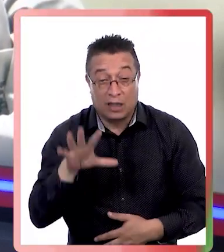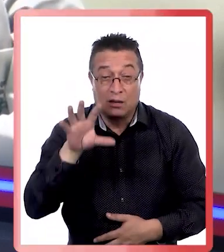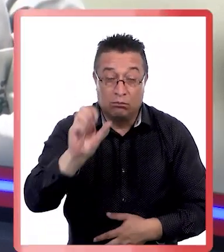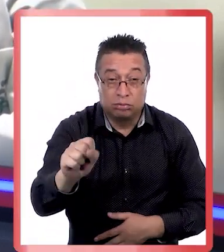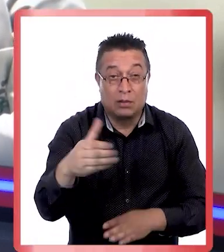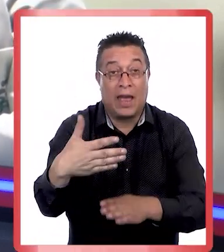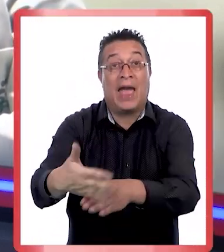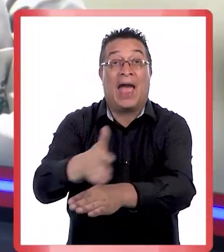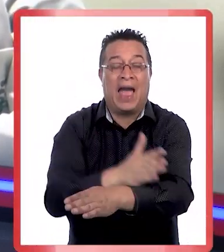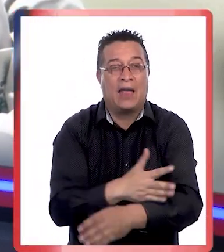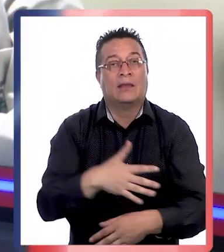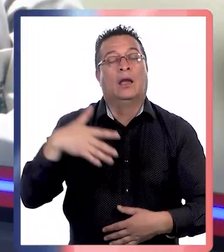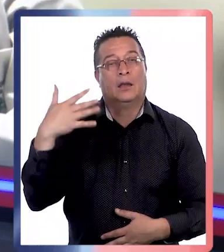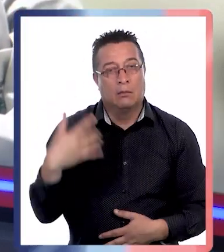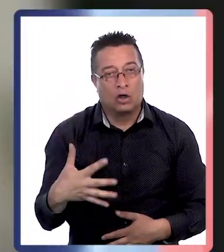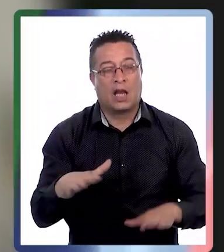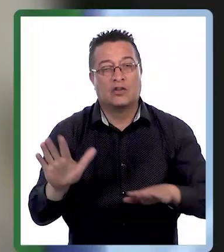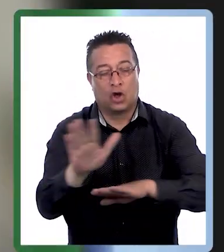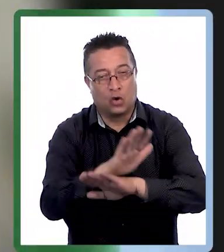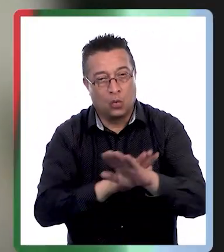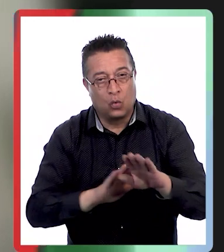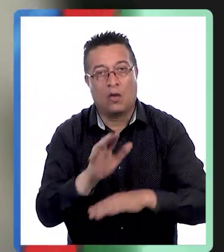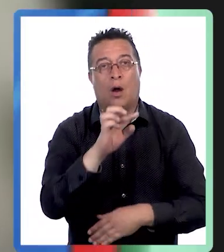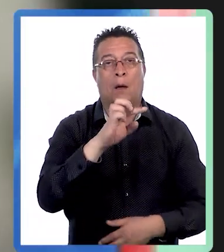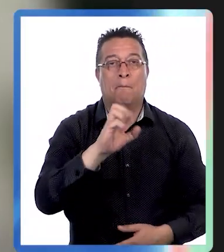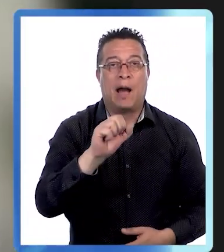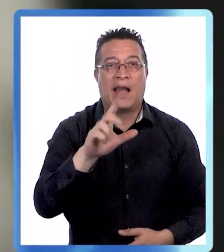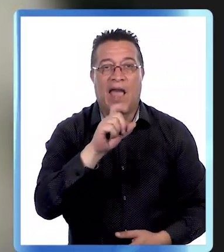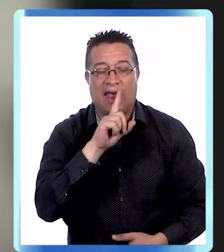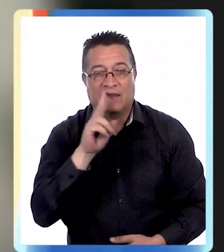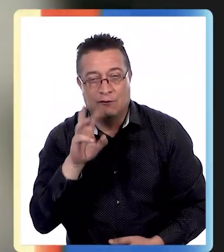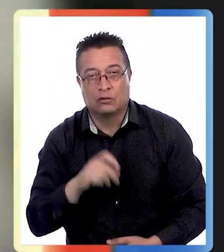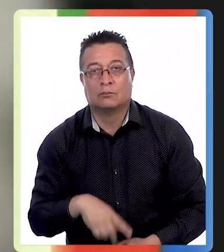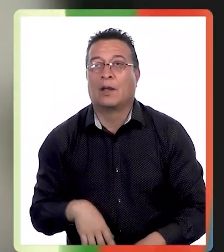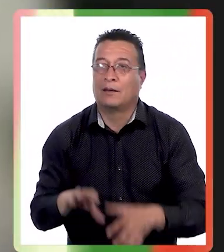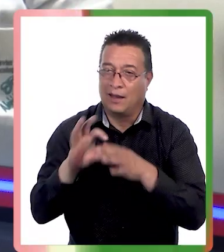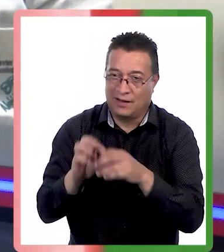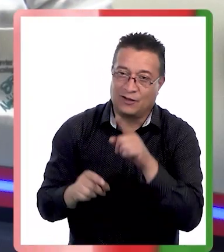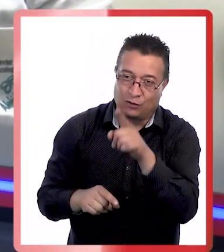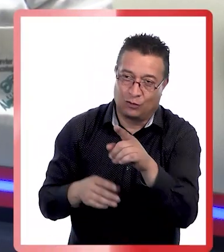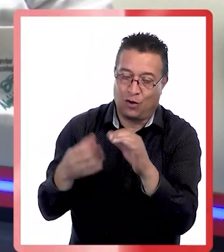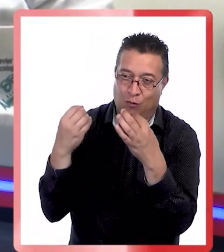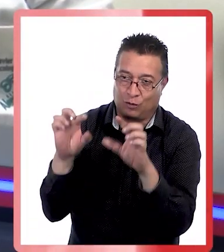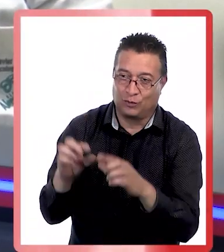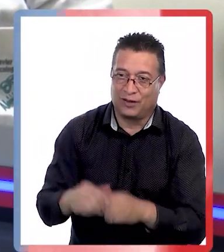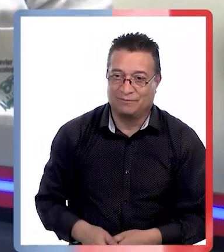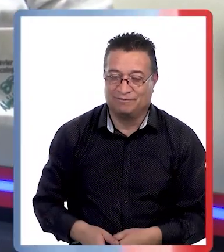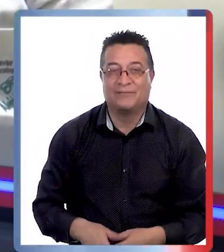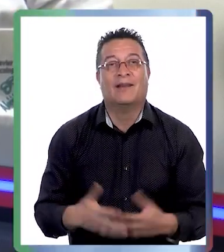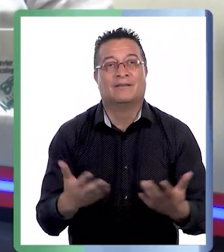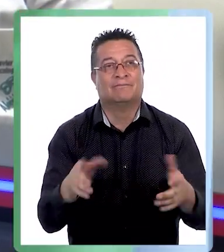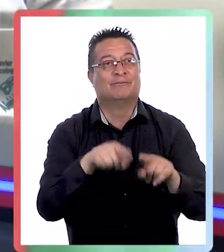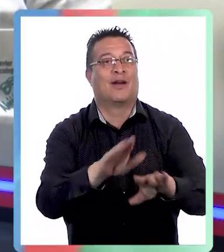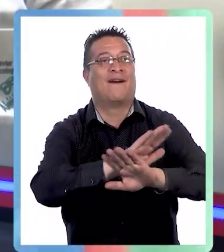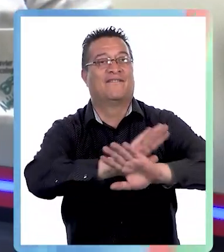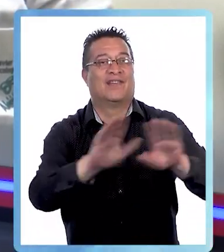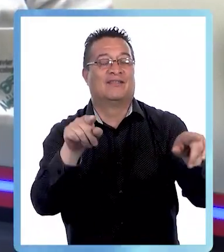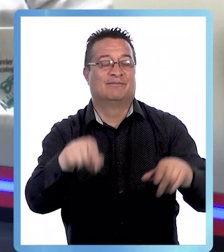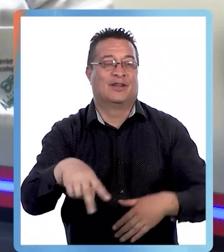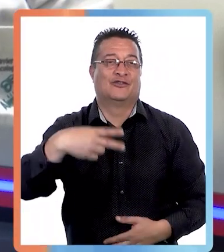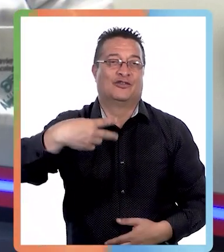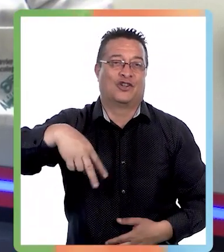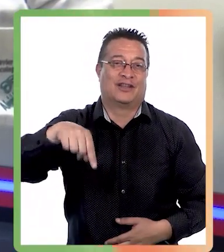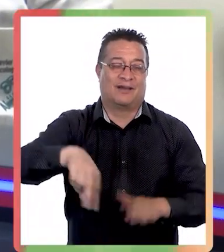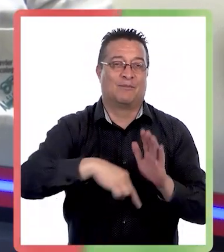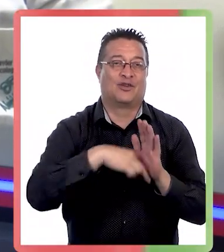y la importancia que hay en los cuidados paliativos. Muchas gracias por la oportunidad. Y con esto entonces damos por terminada una nueva